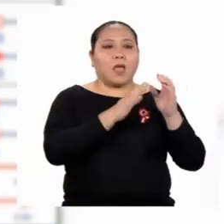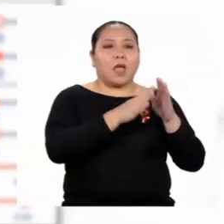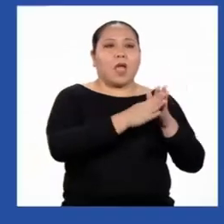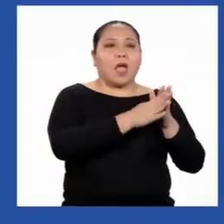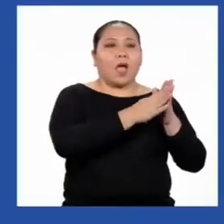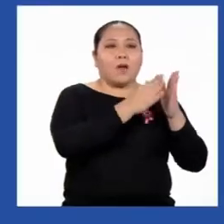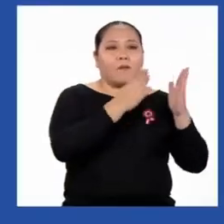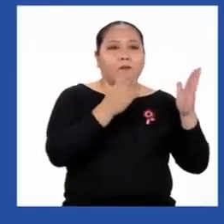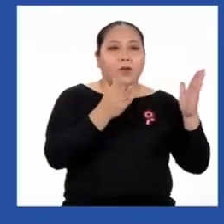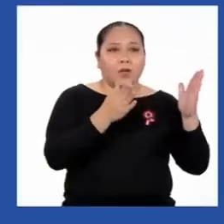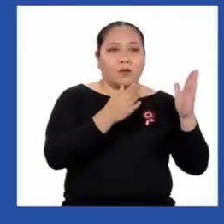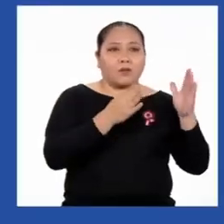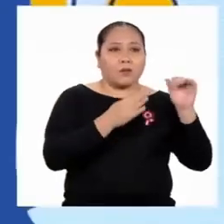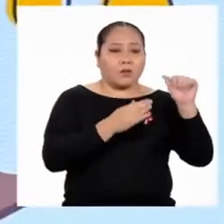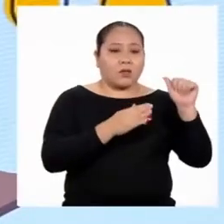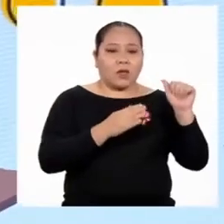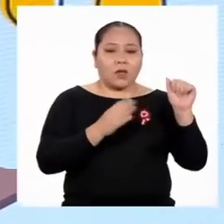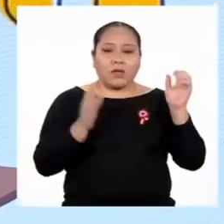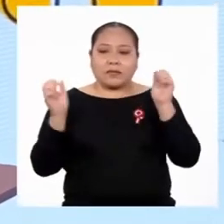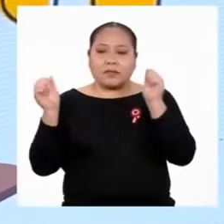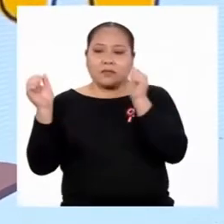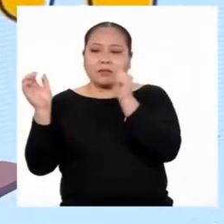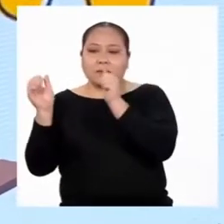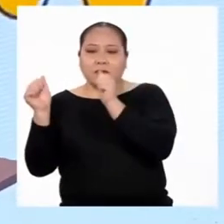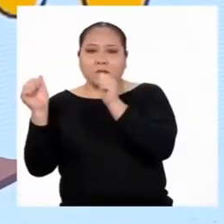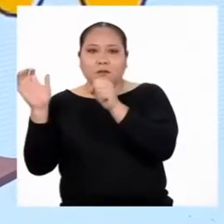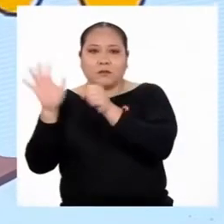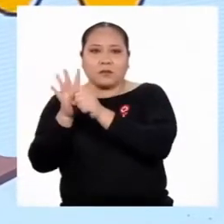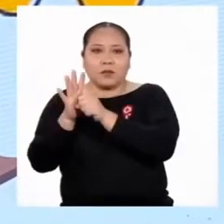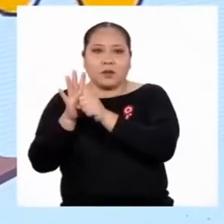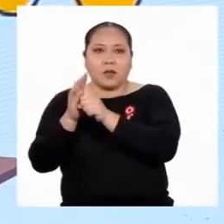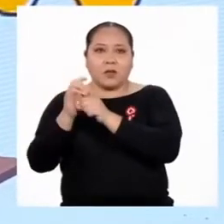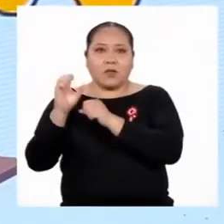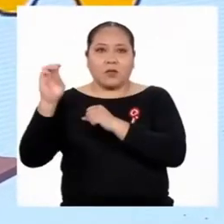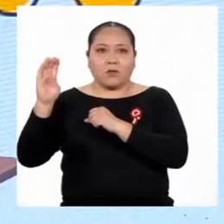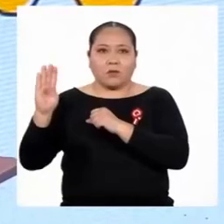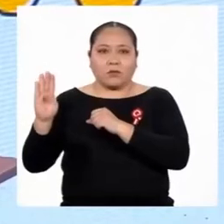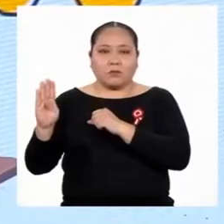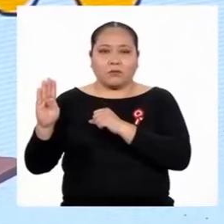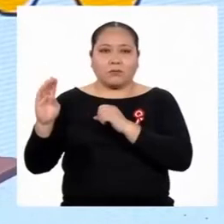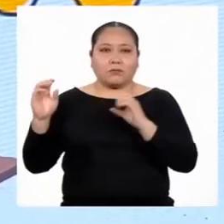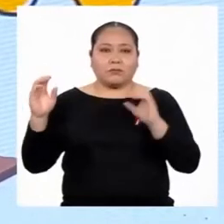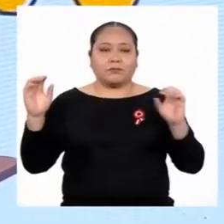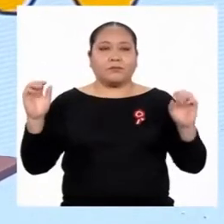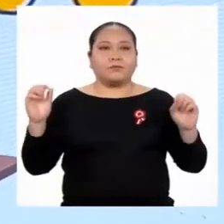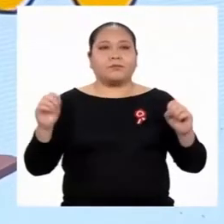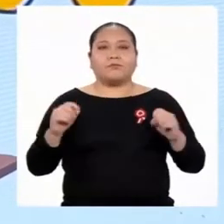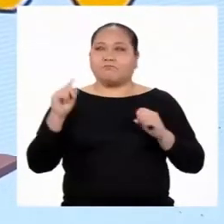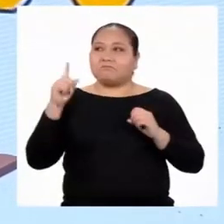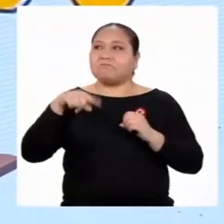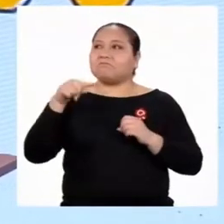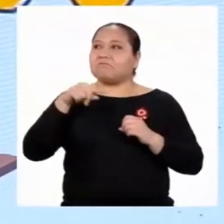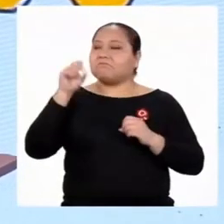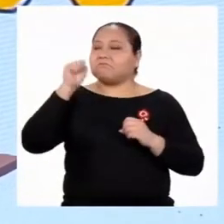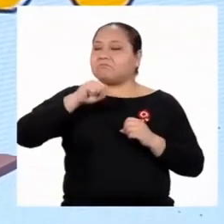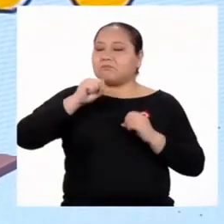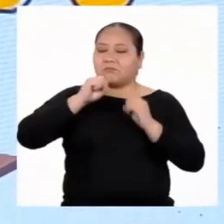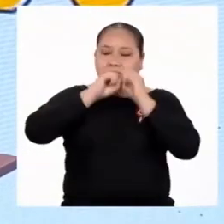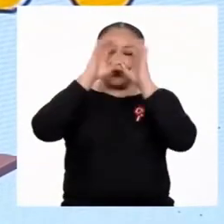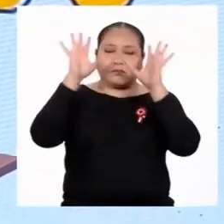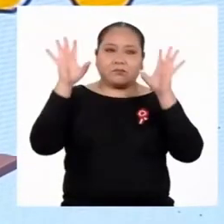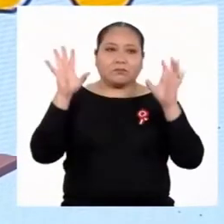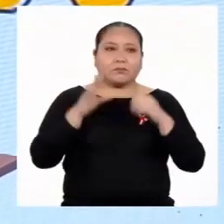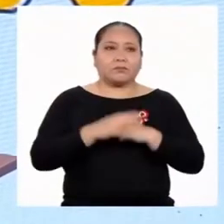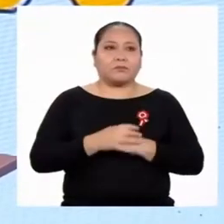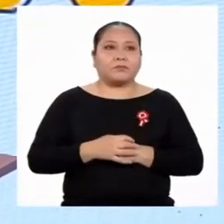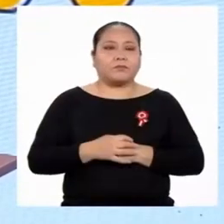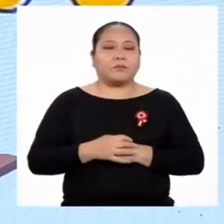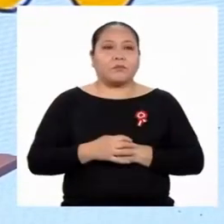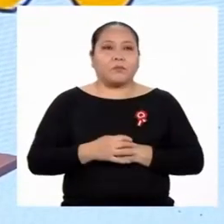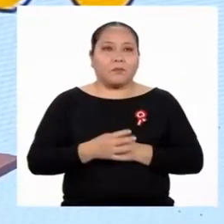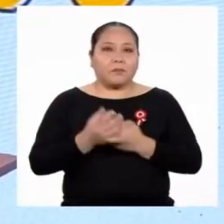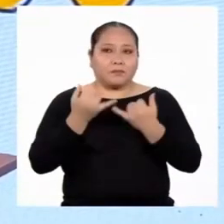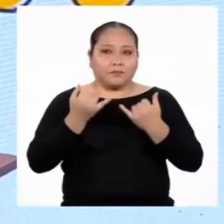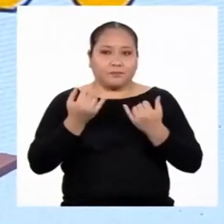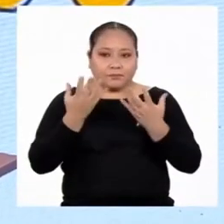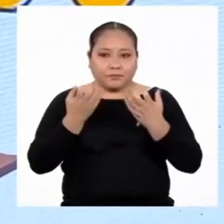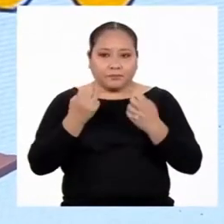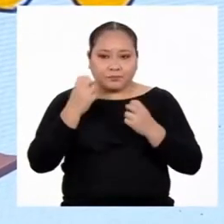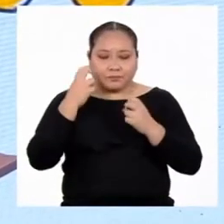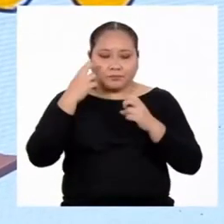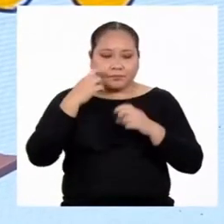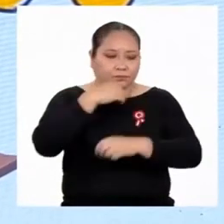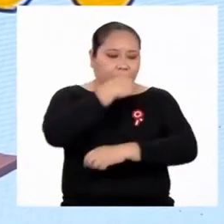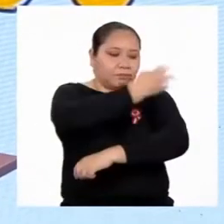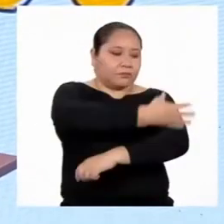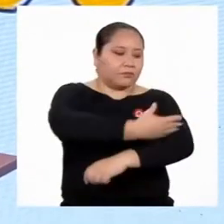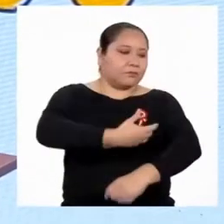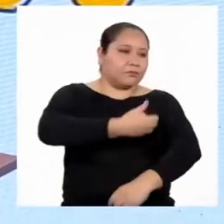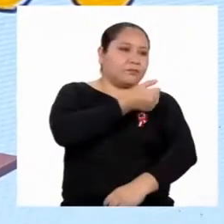B. ¡Qué bien! Nos ha quedado muy claro, profesora Janet. Ahora quiero aprender a medir la